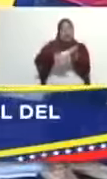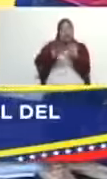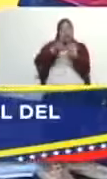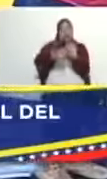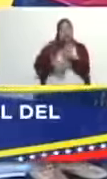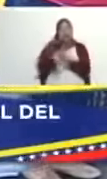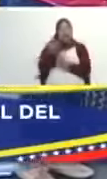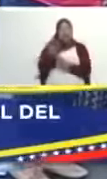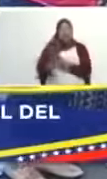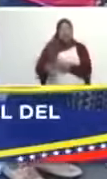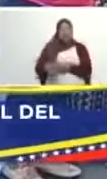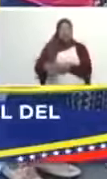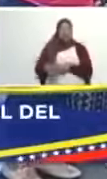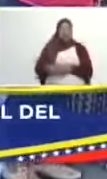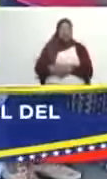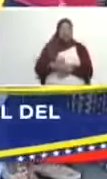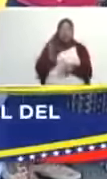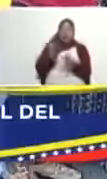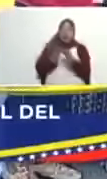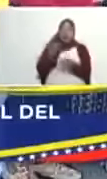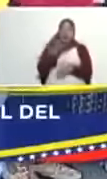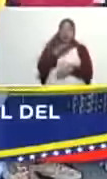rostro, etc.